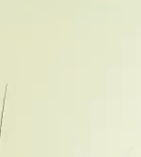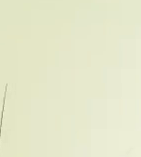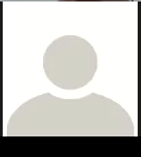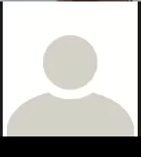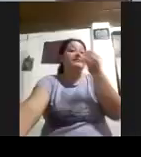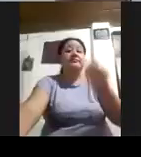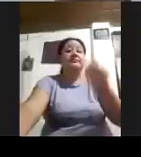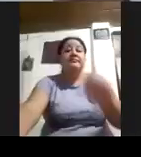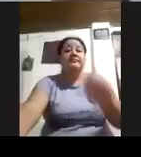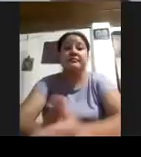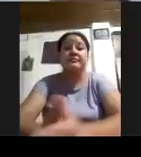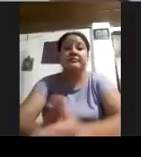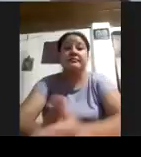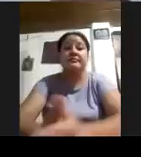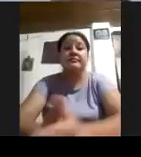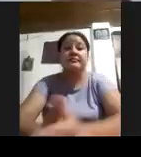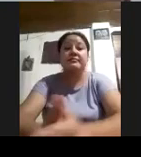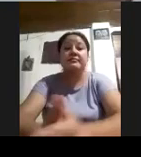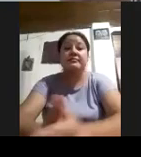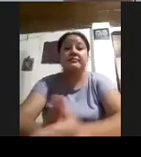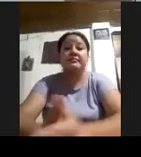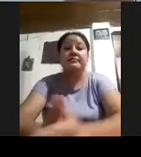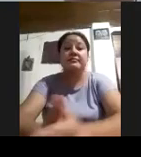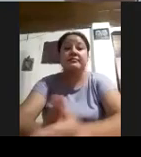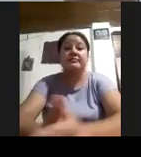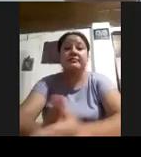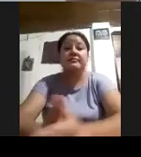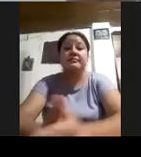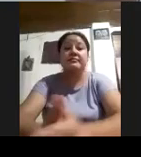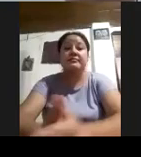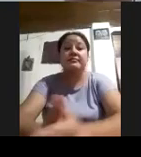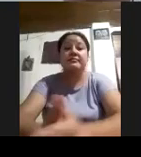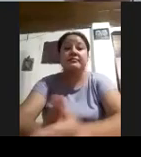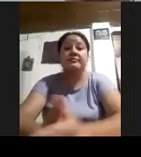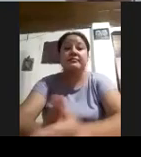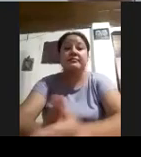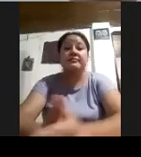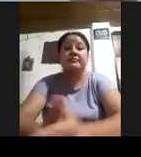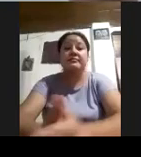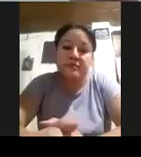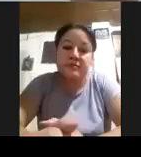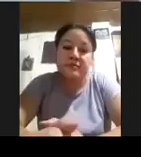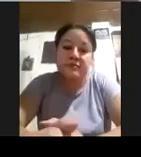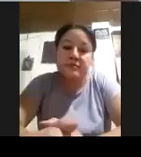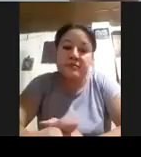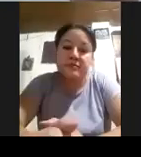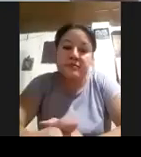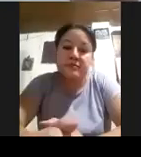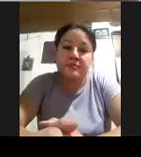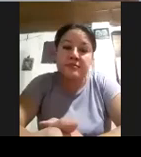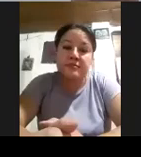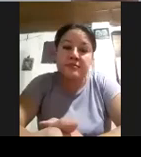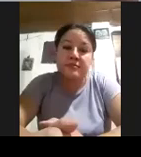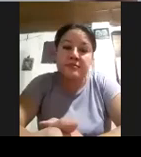Les saco este un segundito y pongo el otro, el de la piel específicamente, que aparentemente es el que más les ha costado,